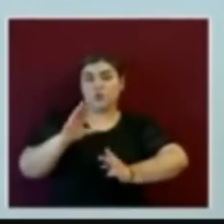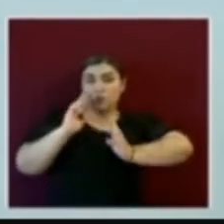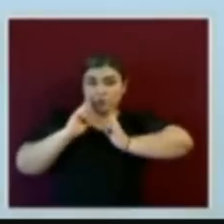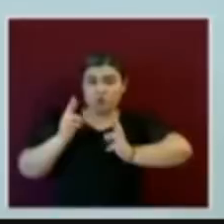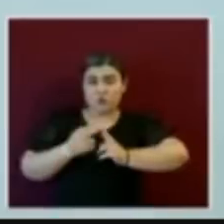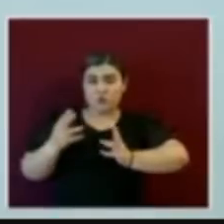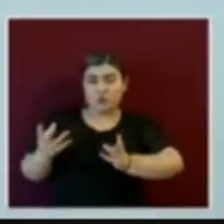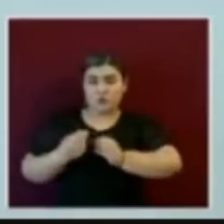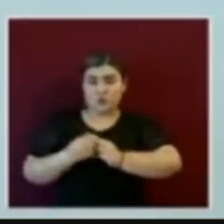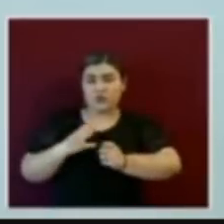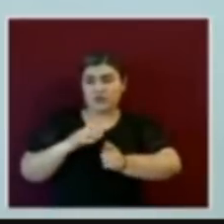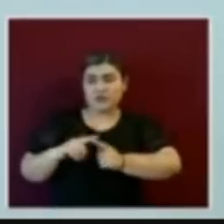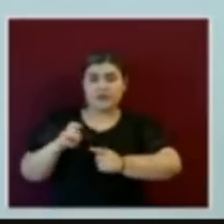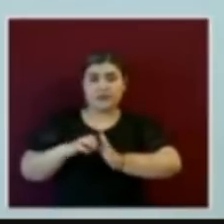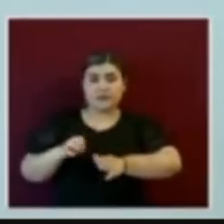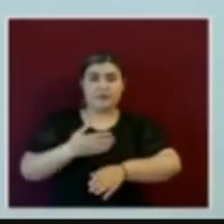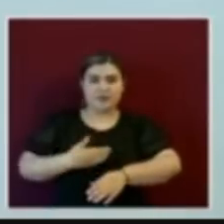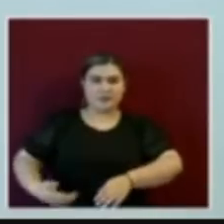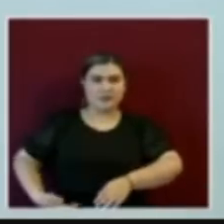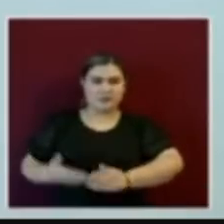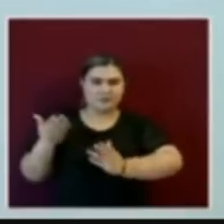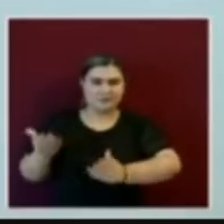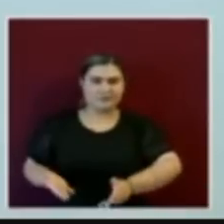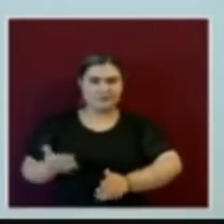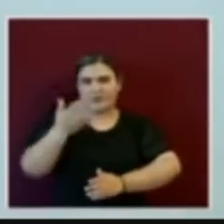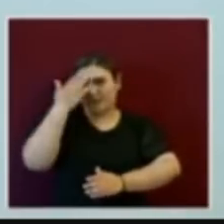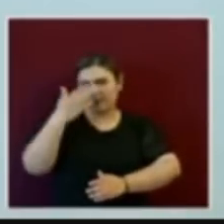la presencia del presidente es más